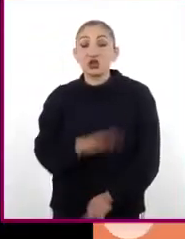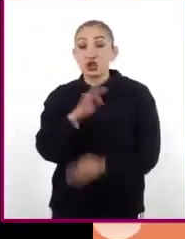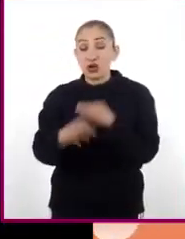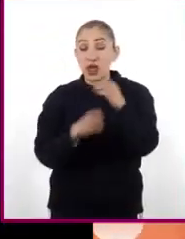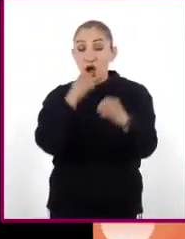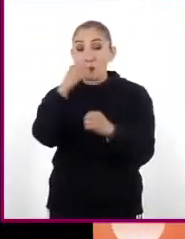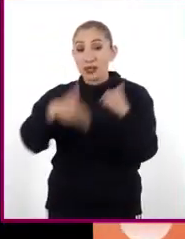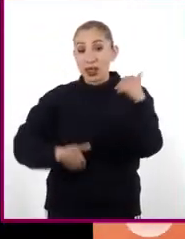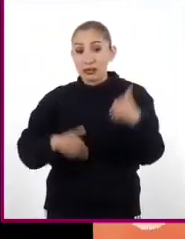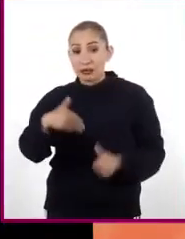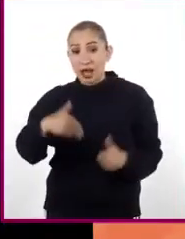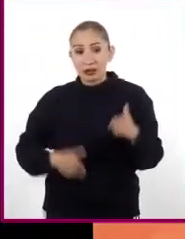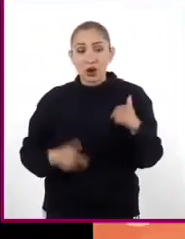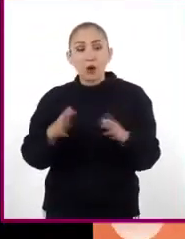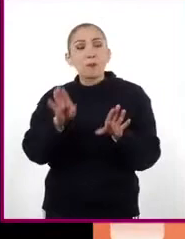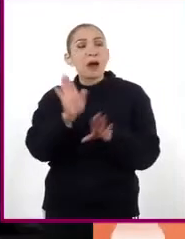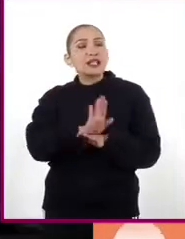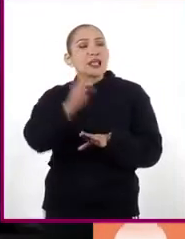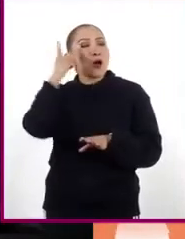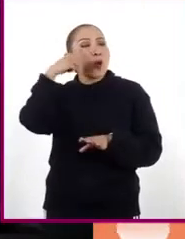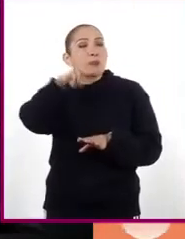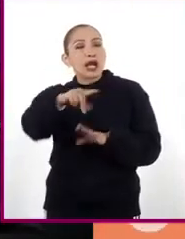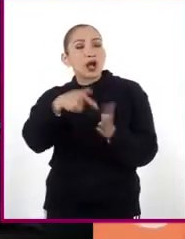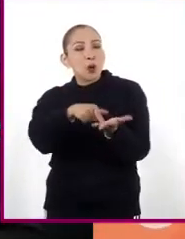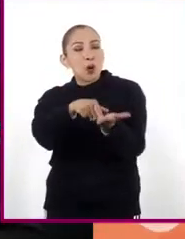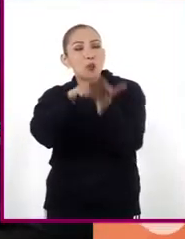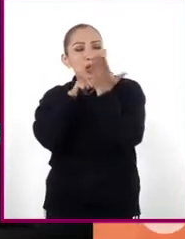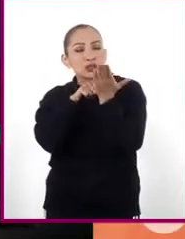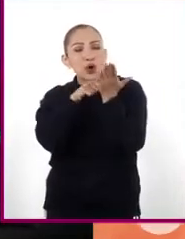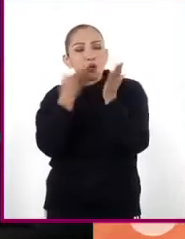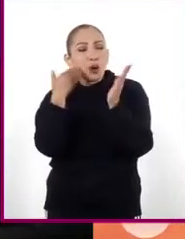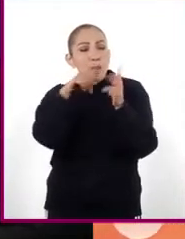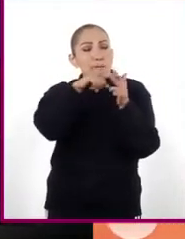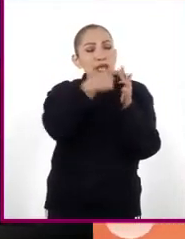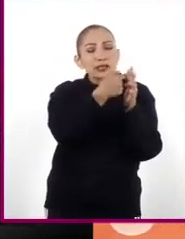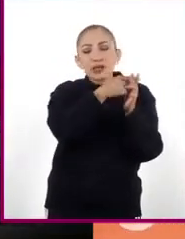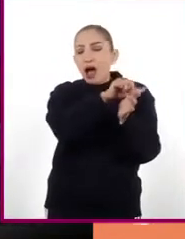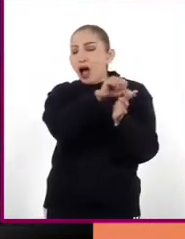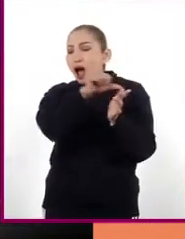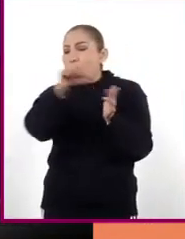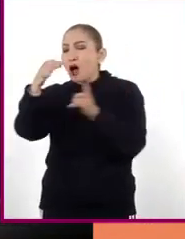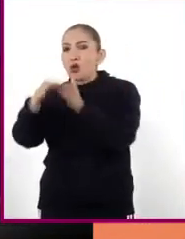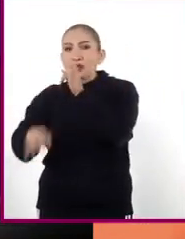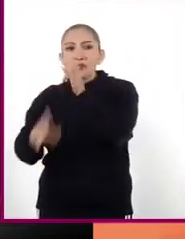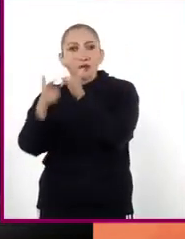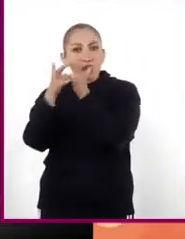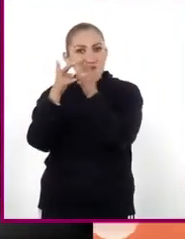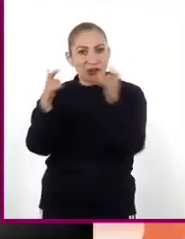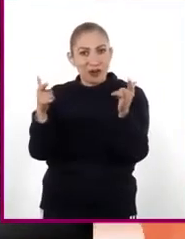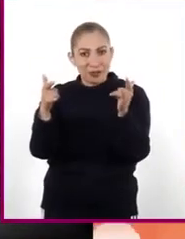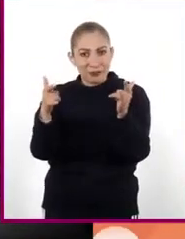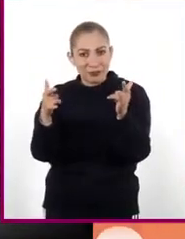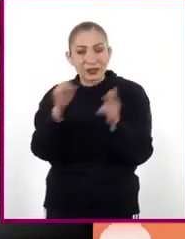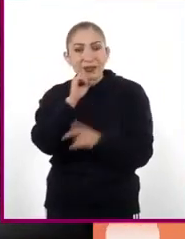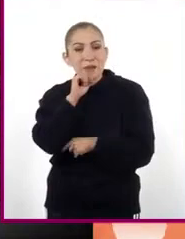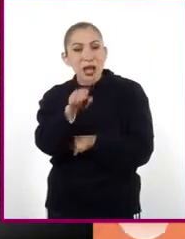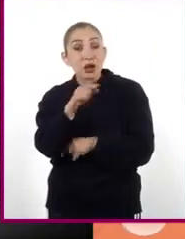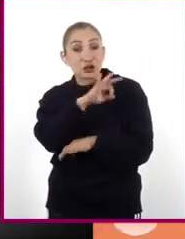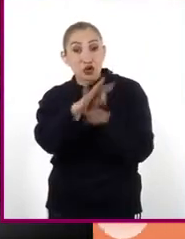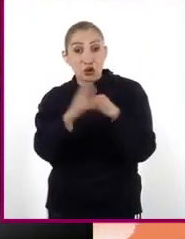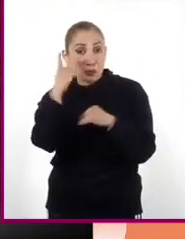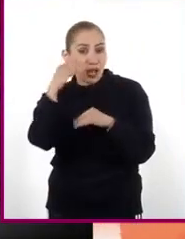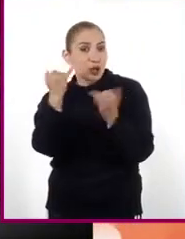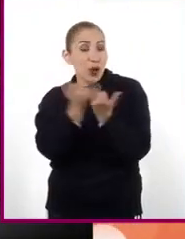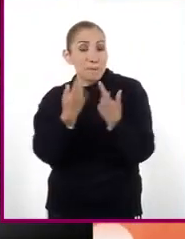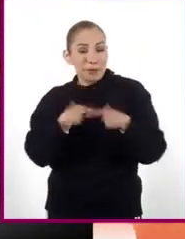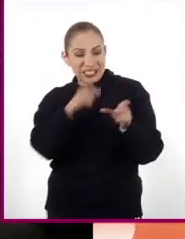Toda obra dramática es como un viaje, porque muestra un trayecto que va desde el inicio hasta el final de la presentación. Y como todo viaje,